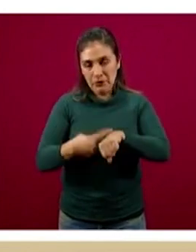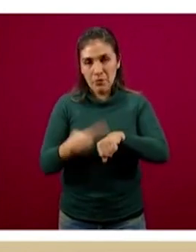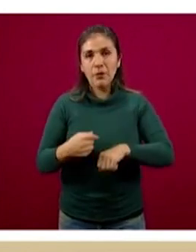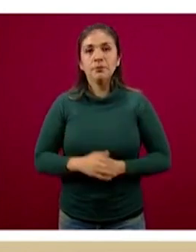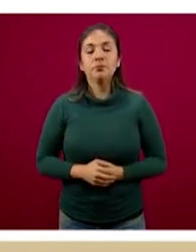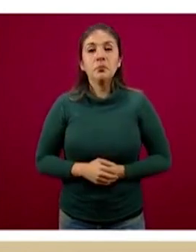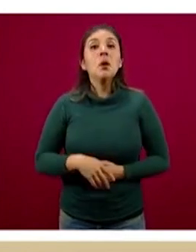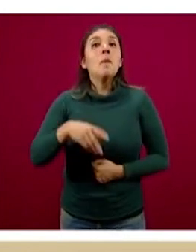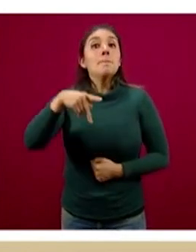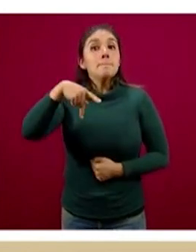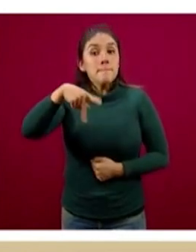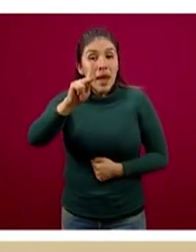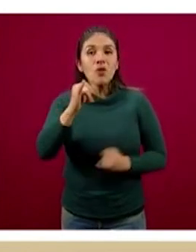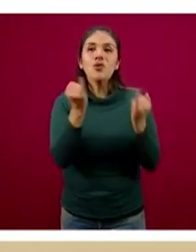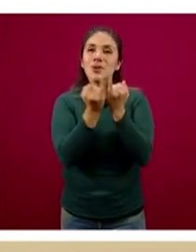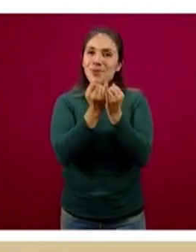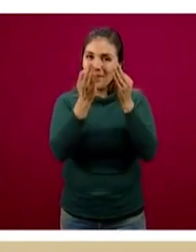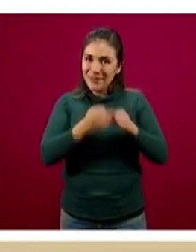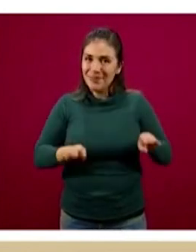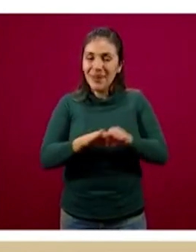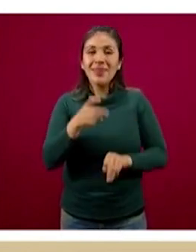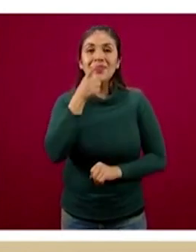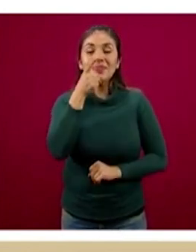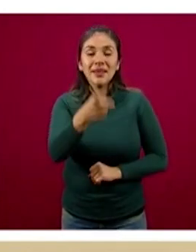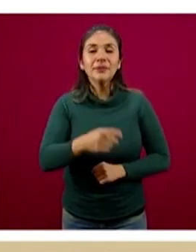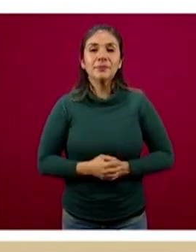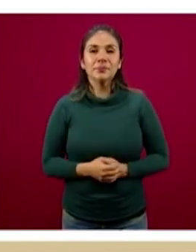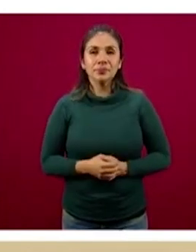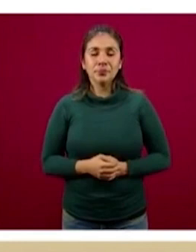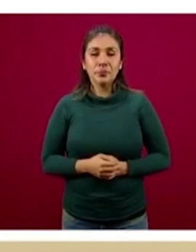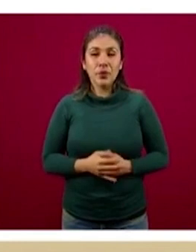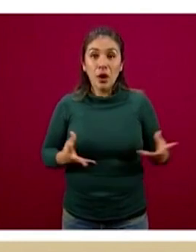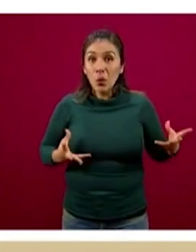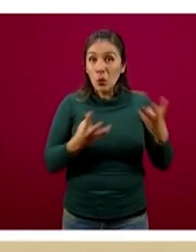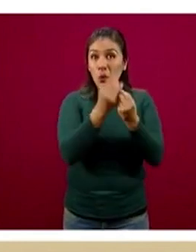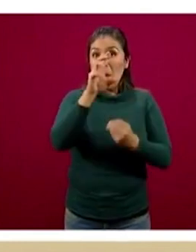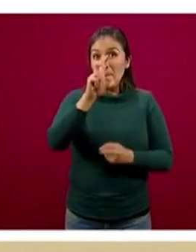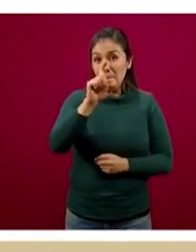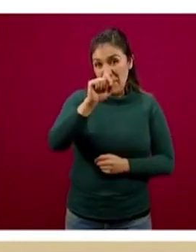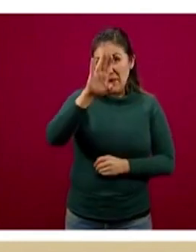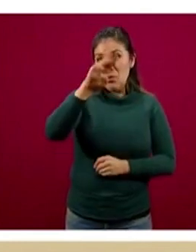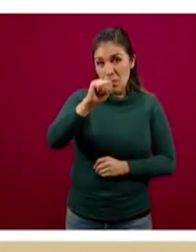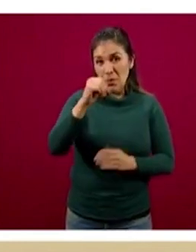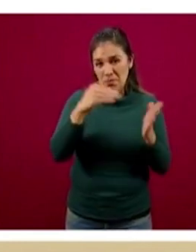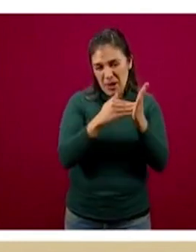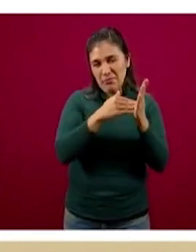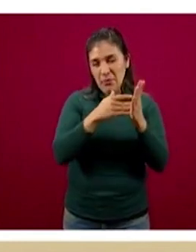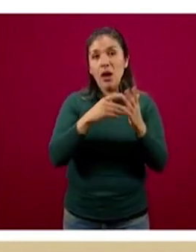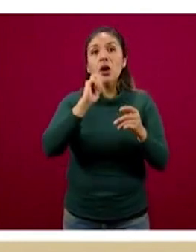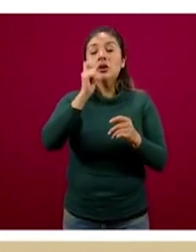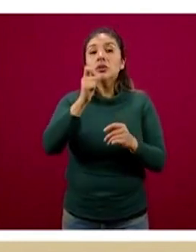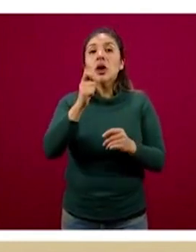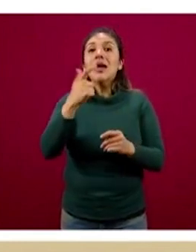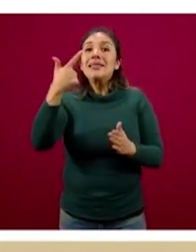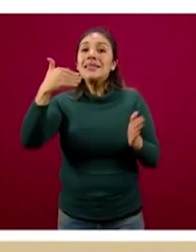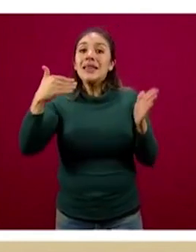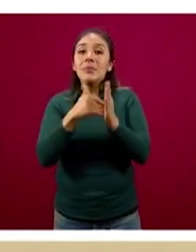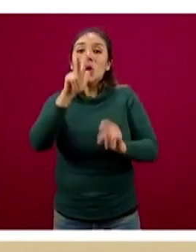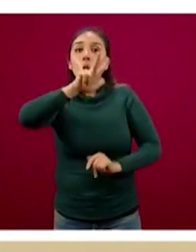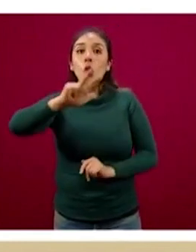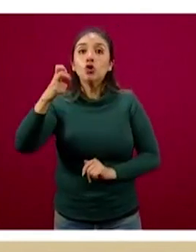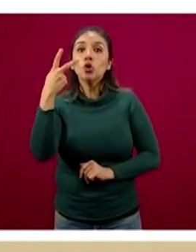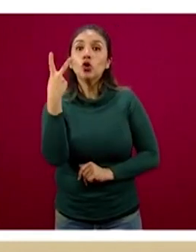sin embargo importante mencionar que sólo la cuarta parte de estos casos es decir siete mil ochocientos dos